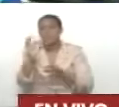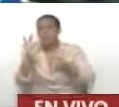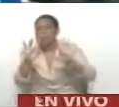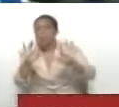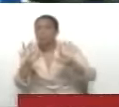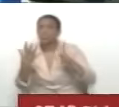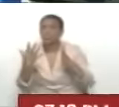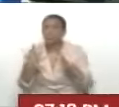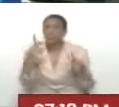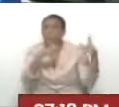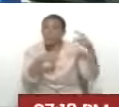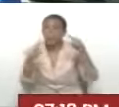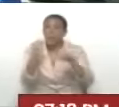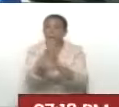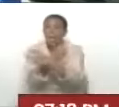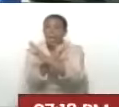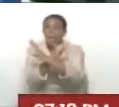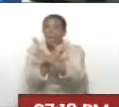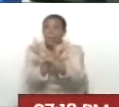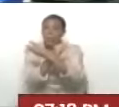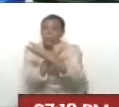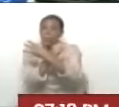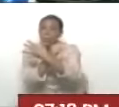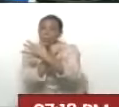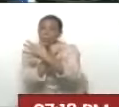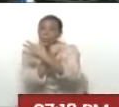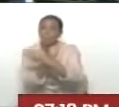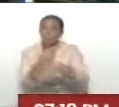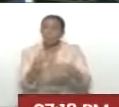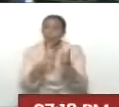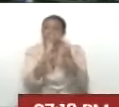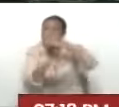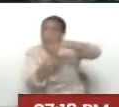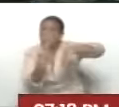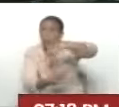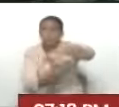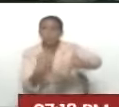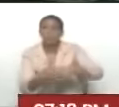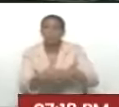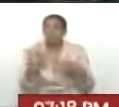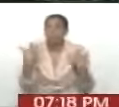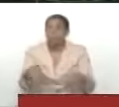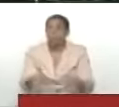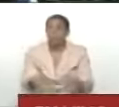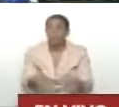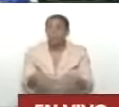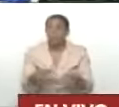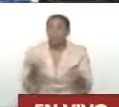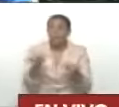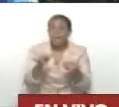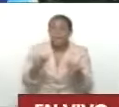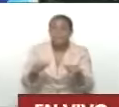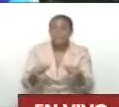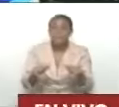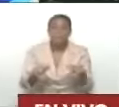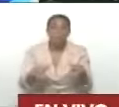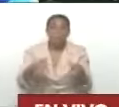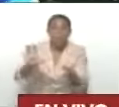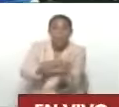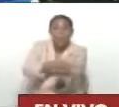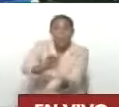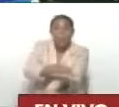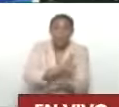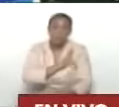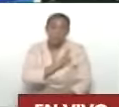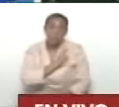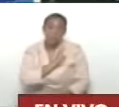Revolucionario Organizado por la Patria. ¿Verdad? Tuvo hasta su propia música hecha por uno de los de la patria, uno de